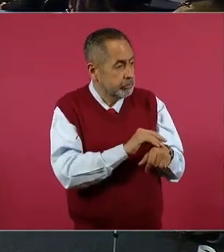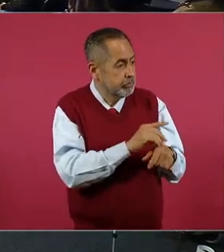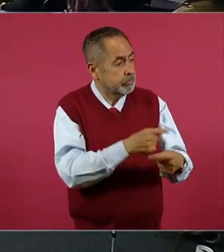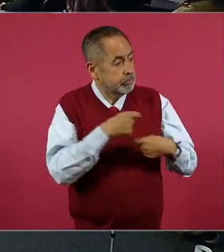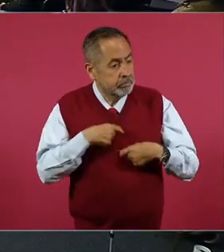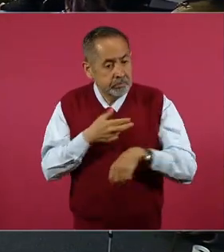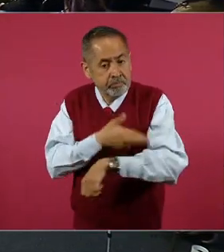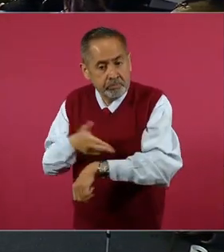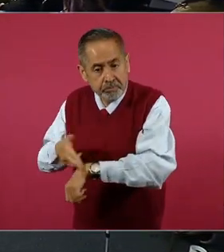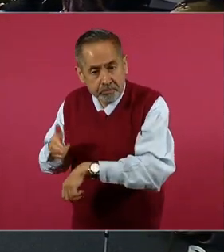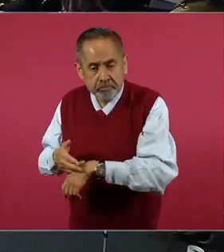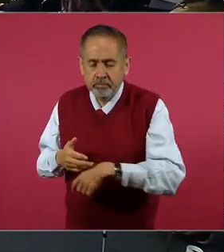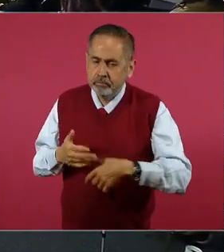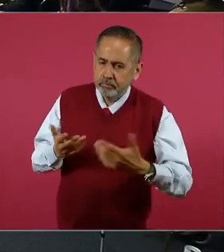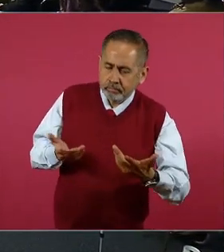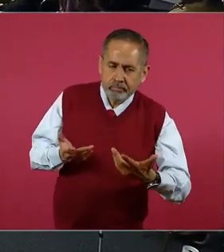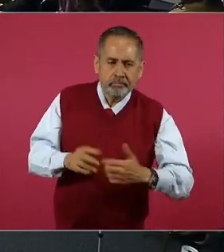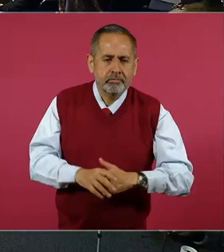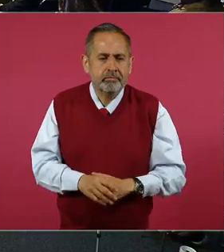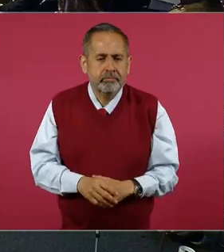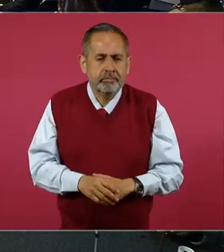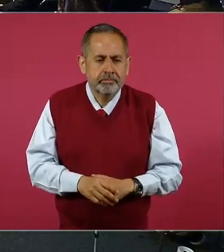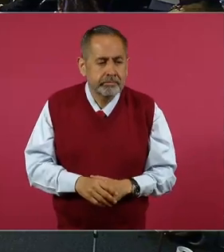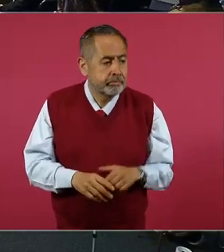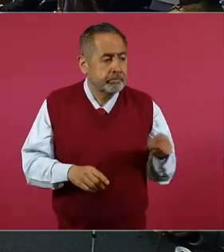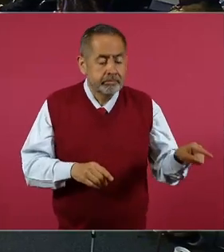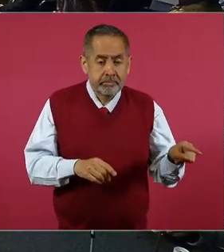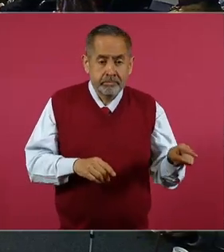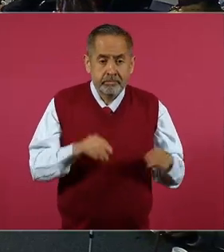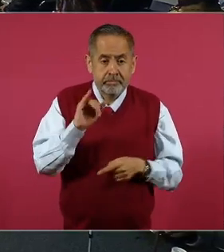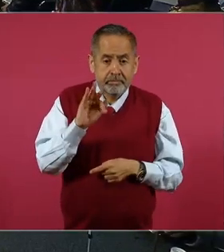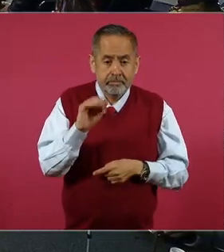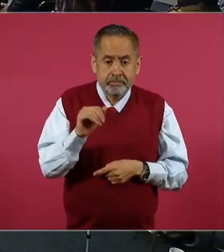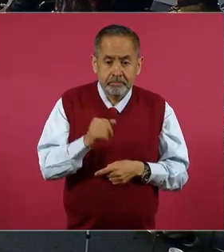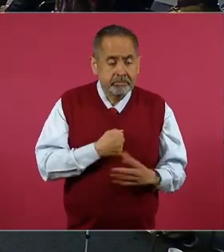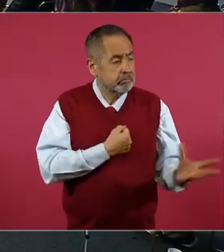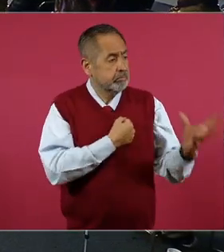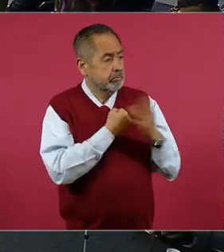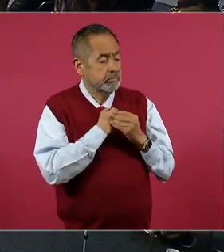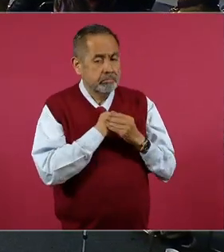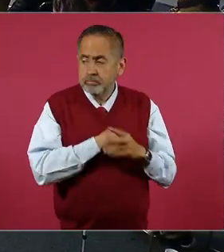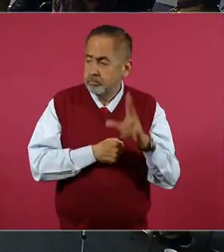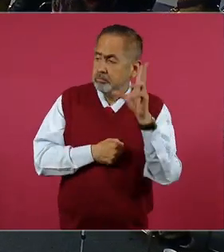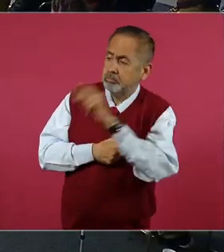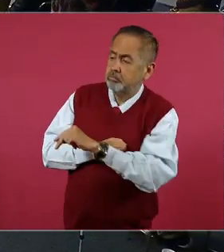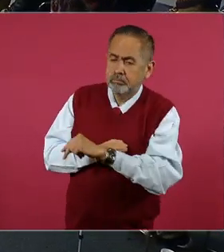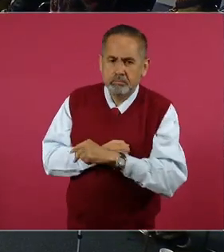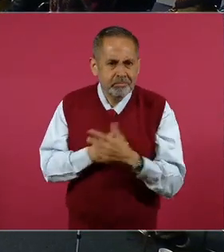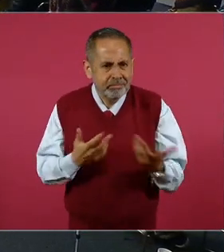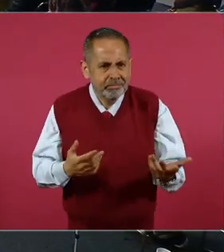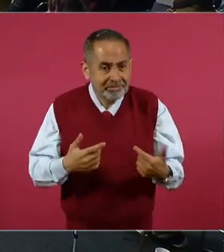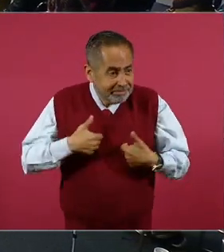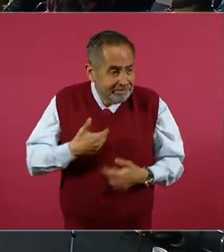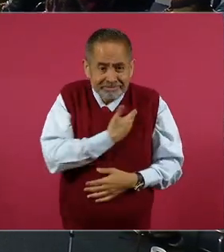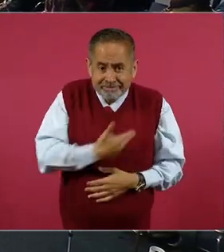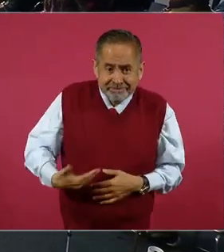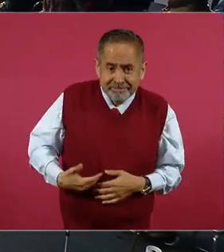ese propósito. Y ese organismo autónomo no me da permiso al